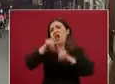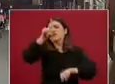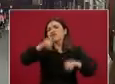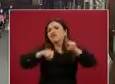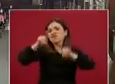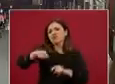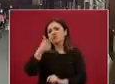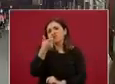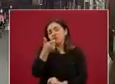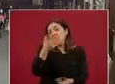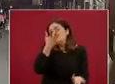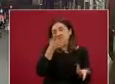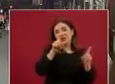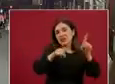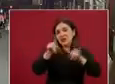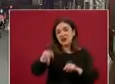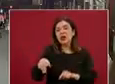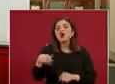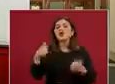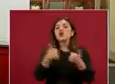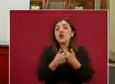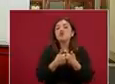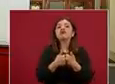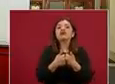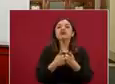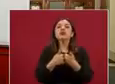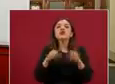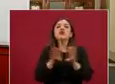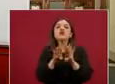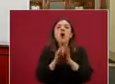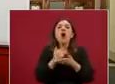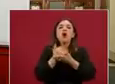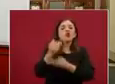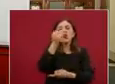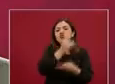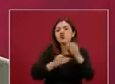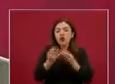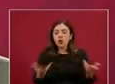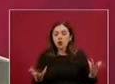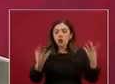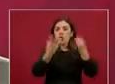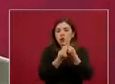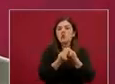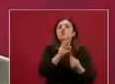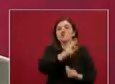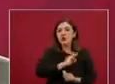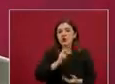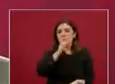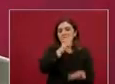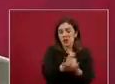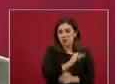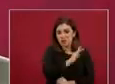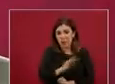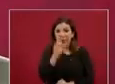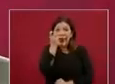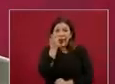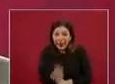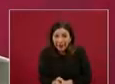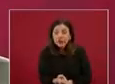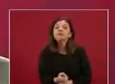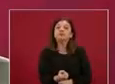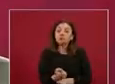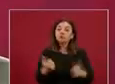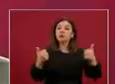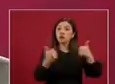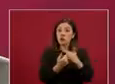cantidades, pero en un esquema que se compensa entre todos los que participan. Esto además permite que a